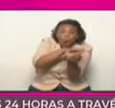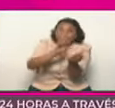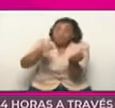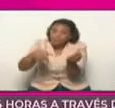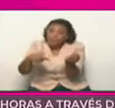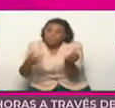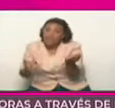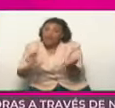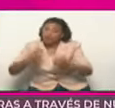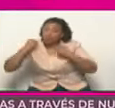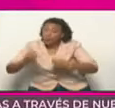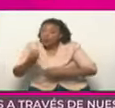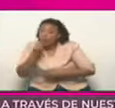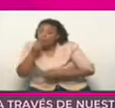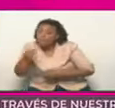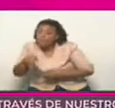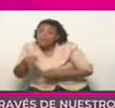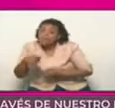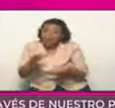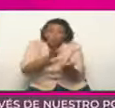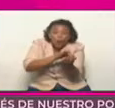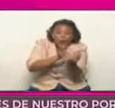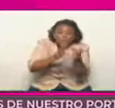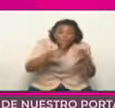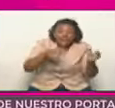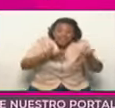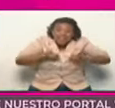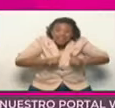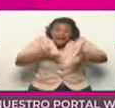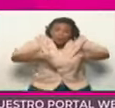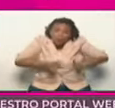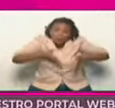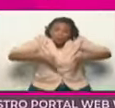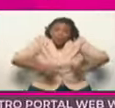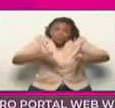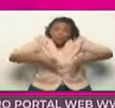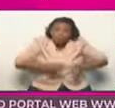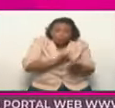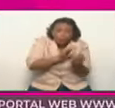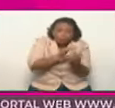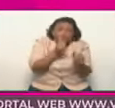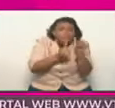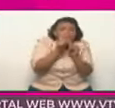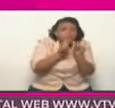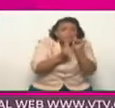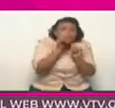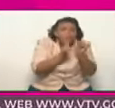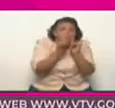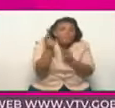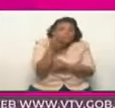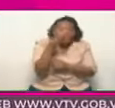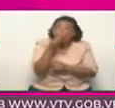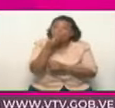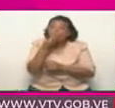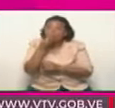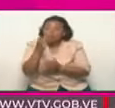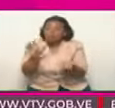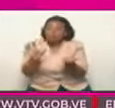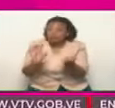que tener su alimento también, porque cuando ellos nacen, son como todo el mundo cuando nace, buscando comidita,